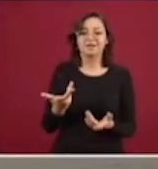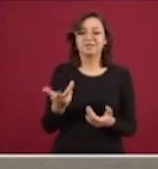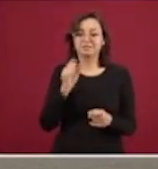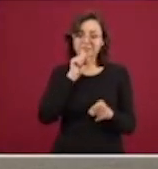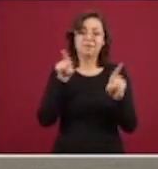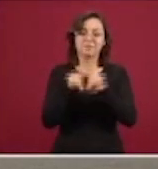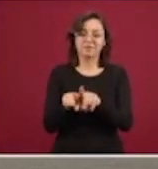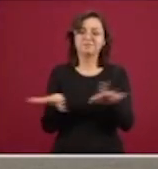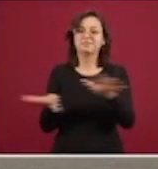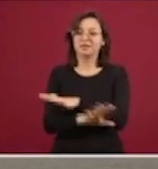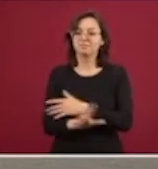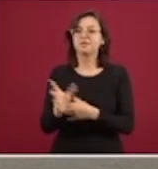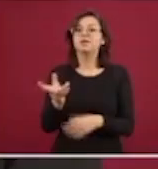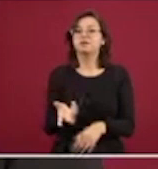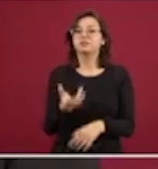gasolinas.